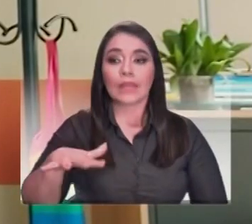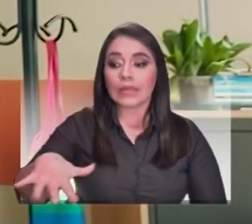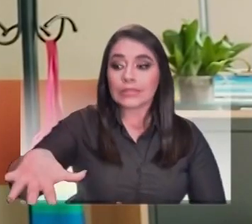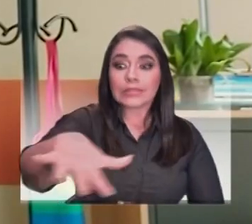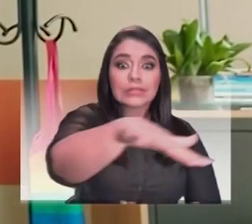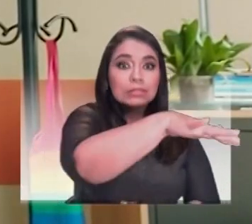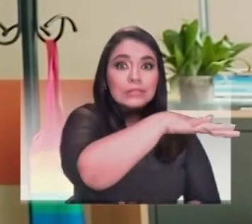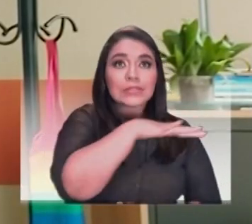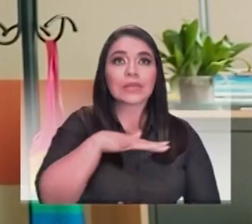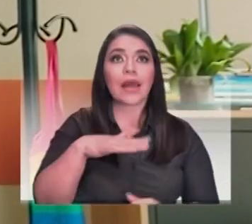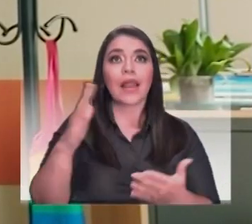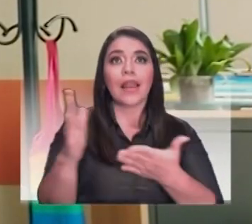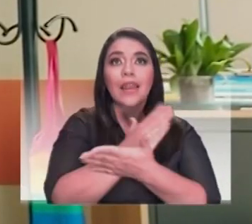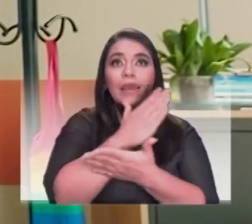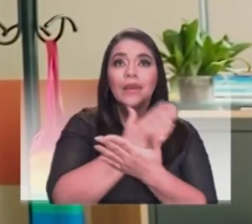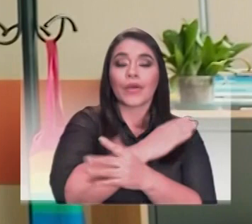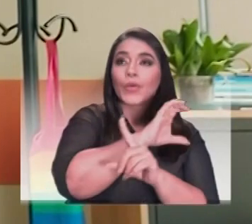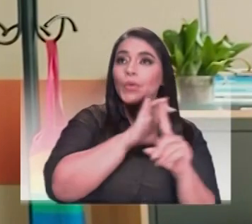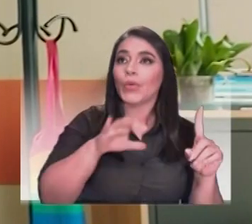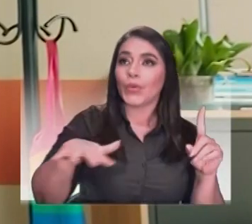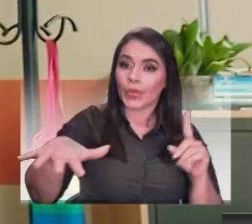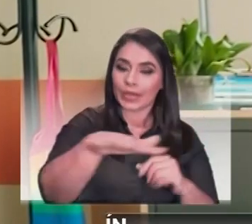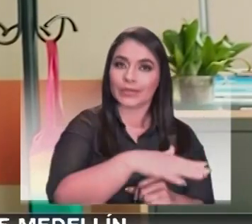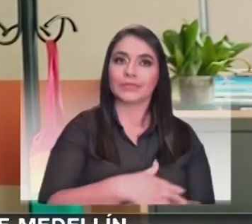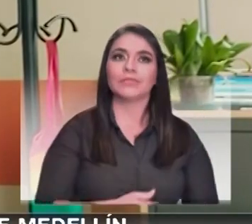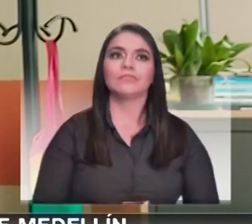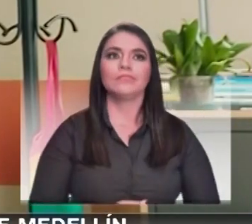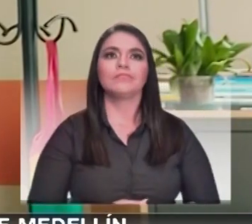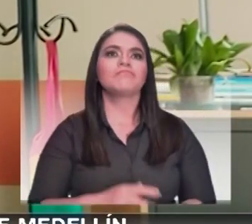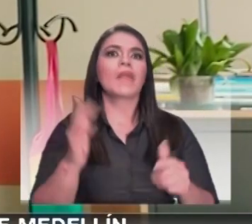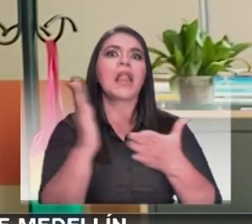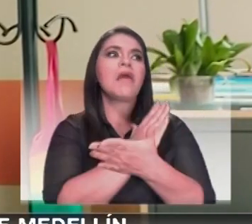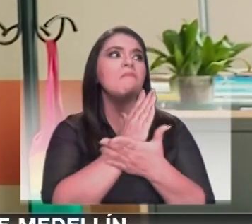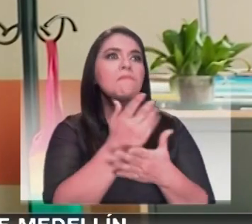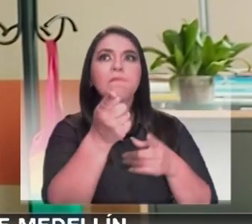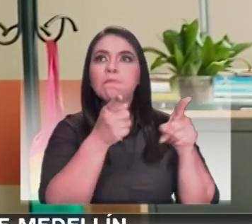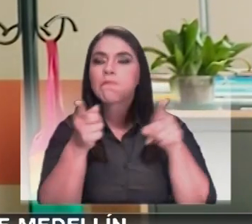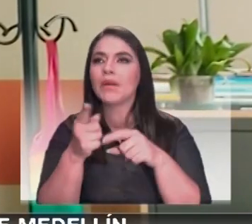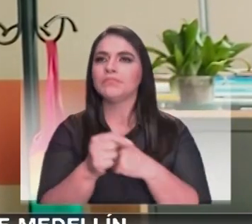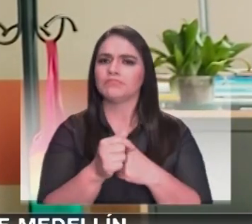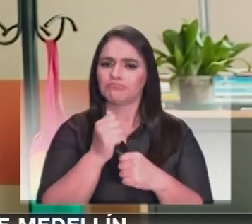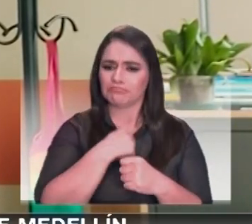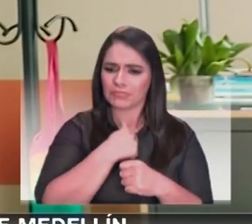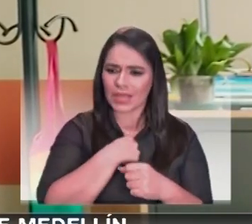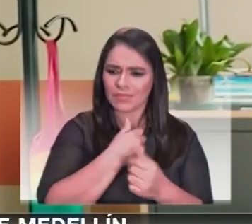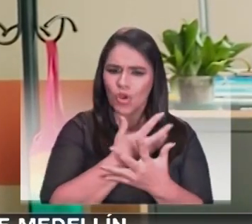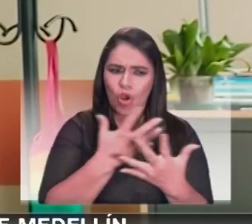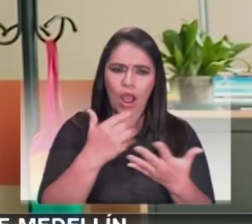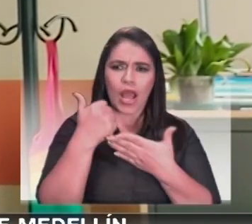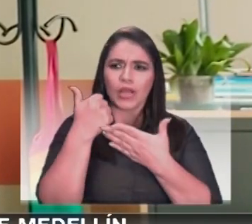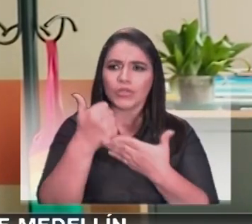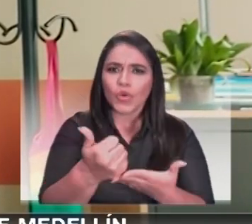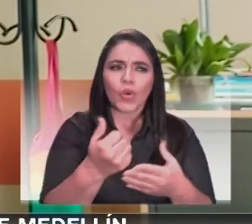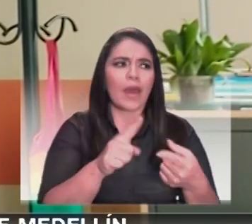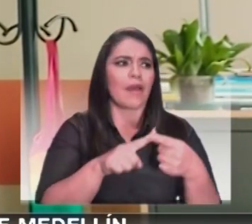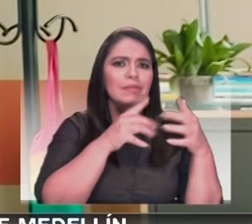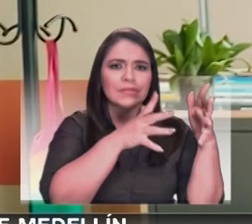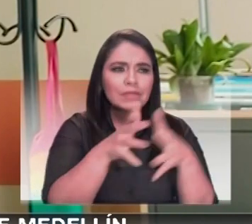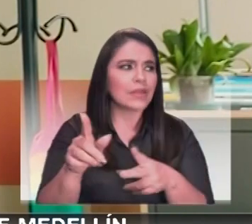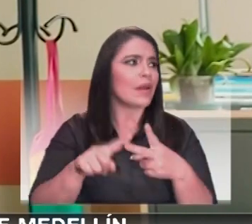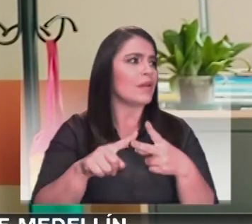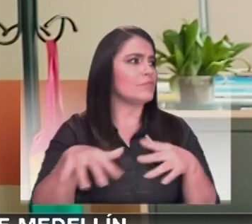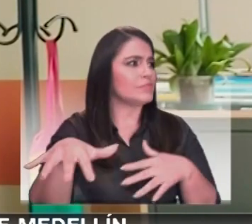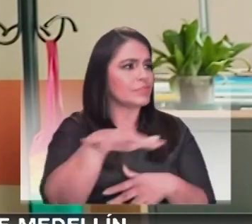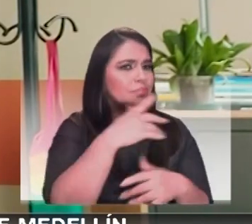Cultura, seguimos acompañando en una caracterización de los libreros para que ellos puedan acceder a otras ayudas, a más capacitación y para